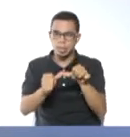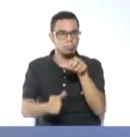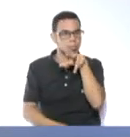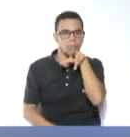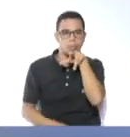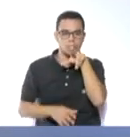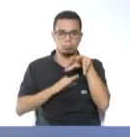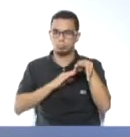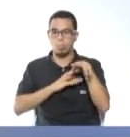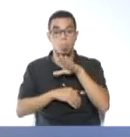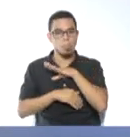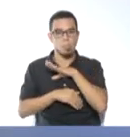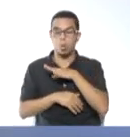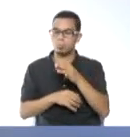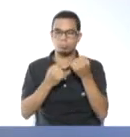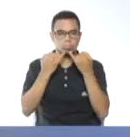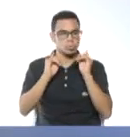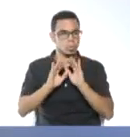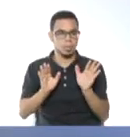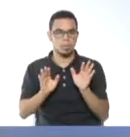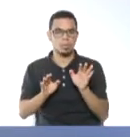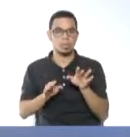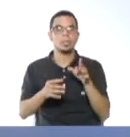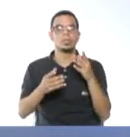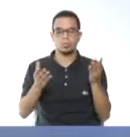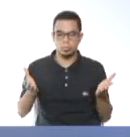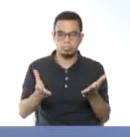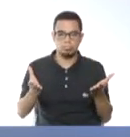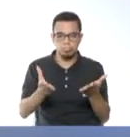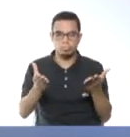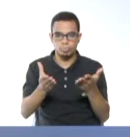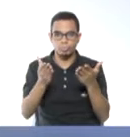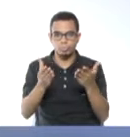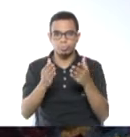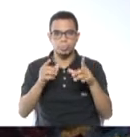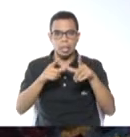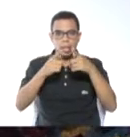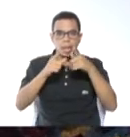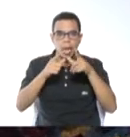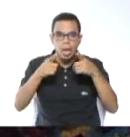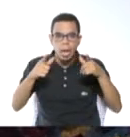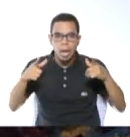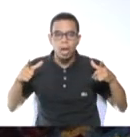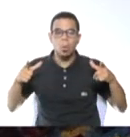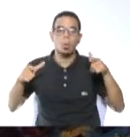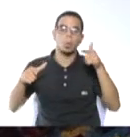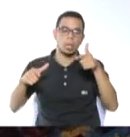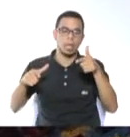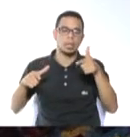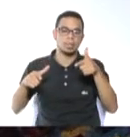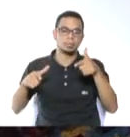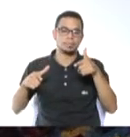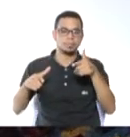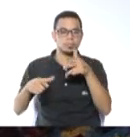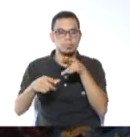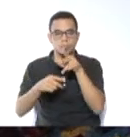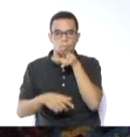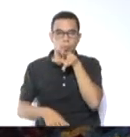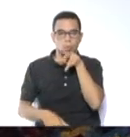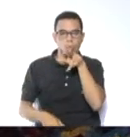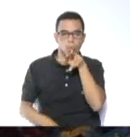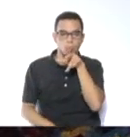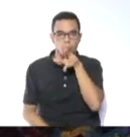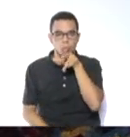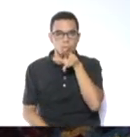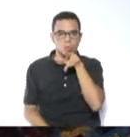que nosotros pervivimos todavía el lenguaje y los medios la comunicación, bien sea a través de la